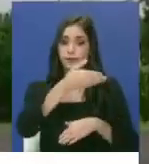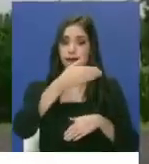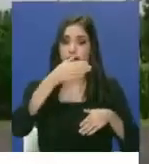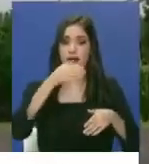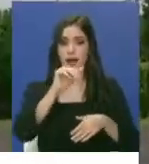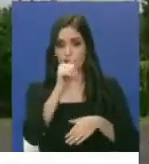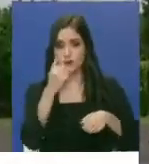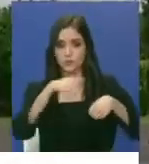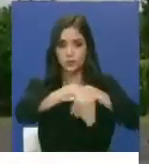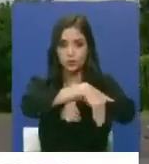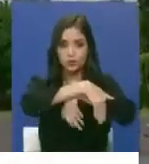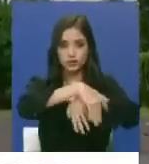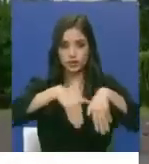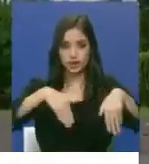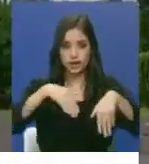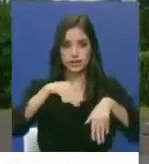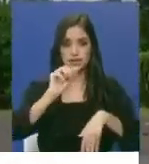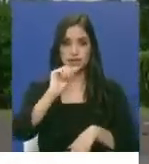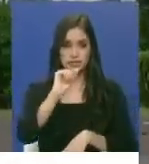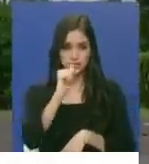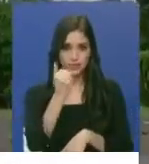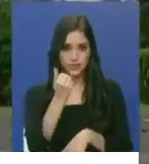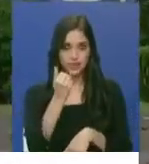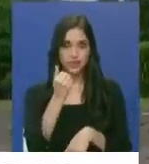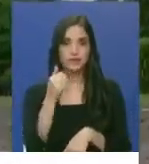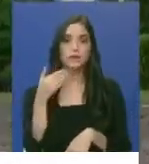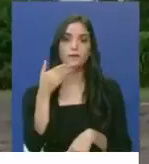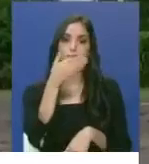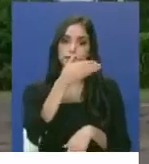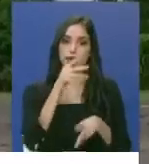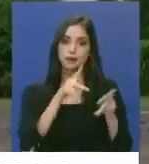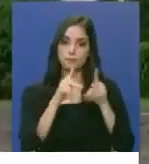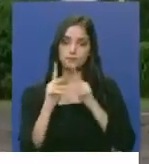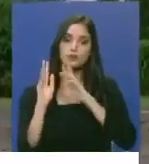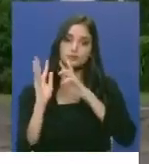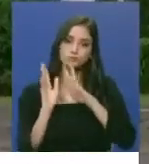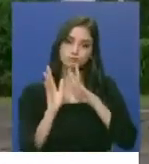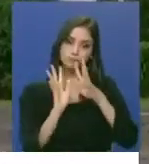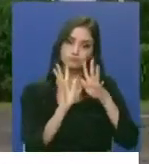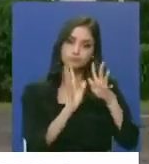o a la calle 10 de la ciudad de Colón. Se dirigen algunos de estos manifestantes,